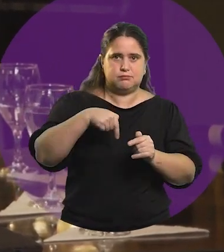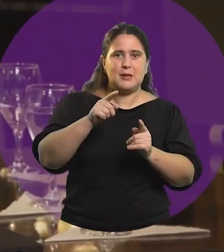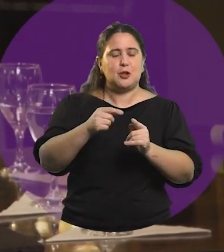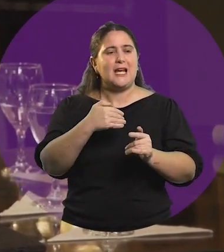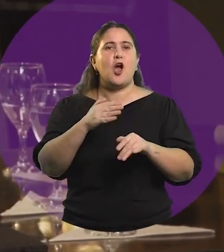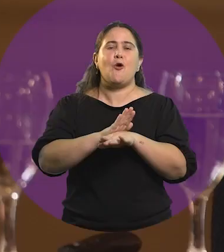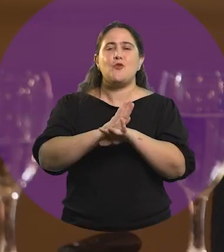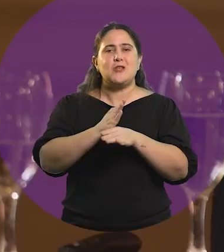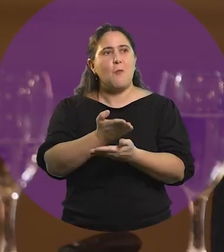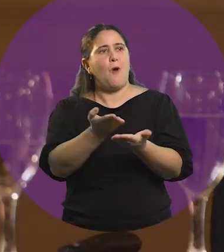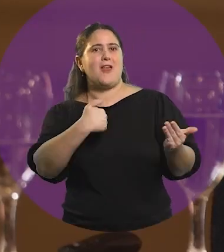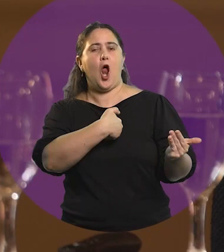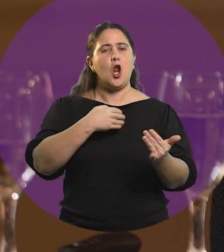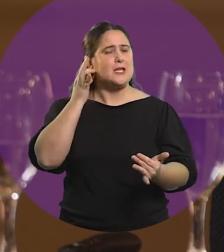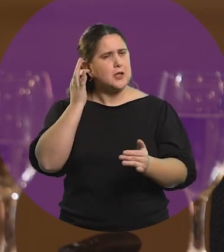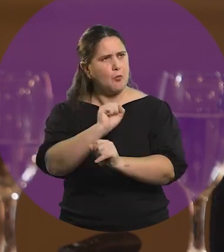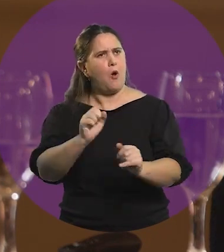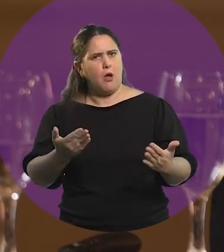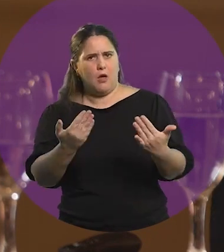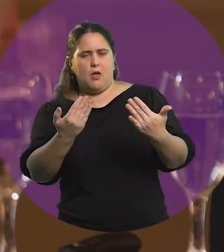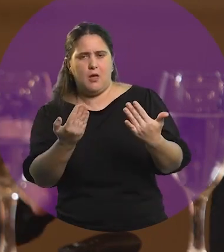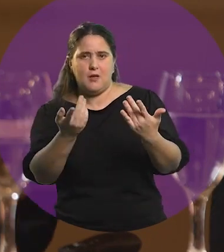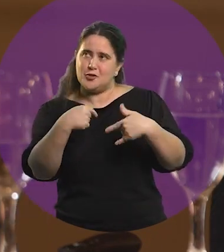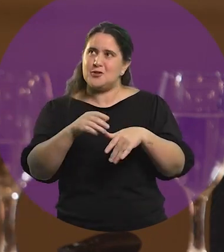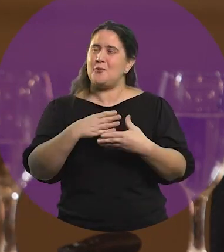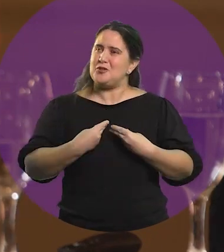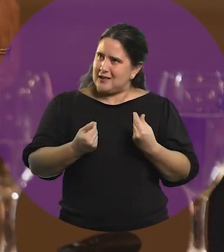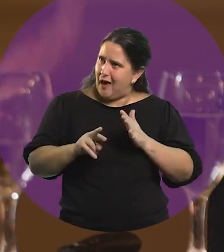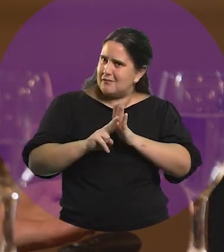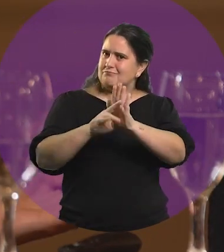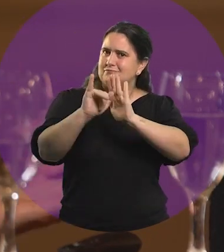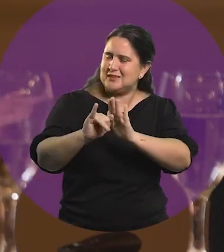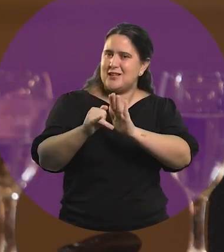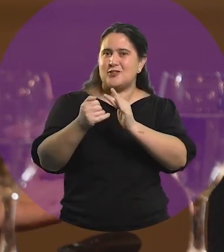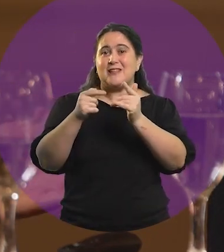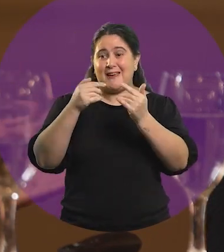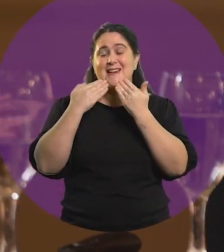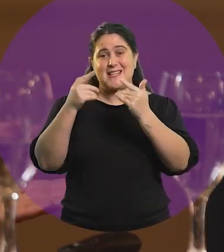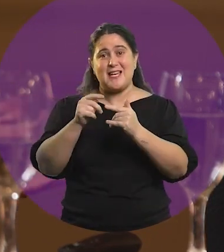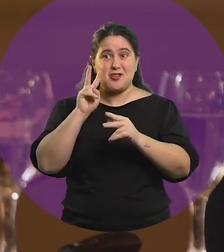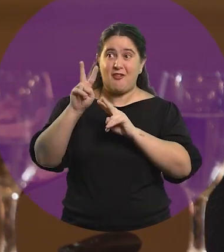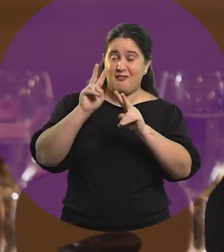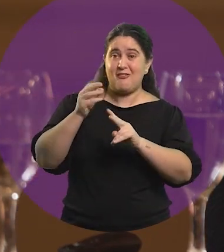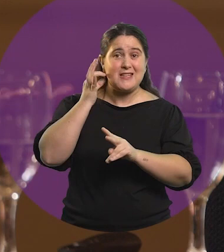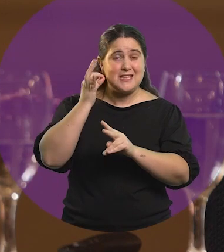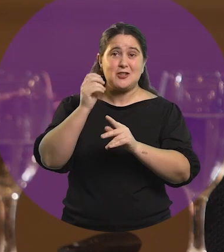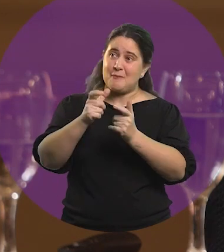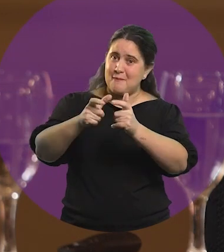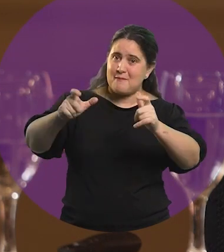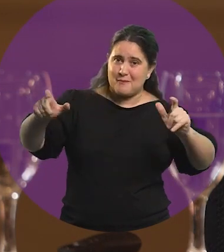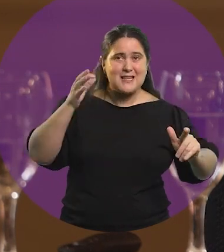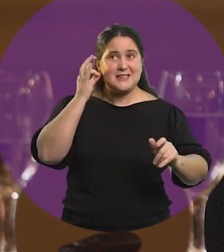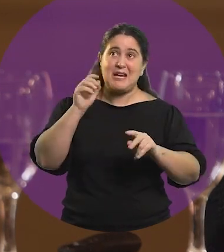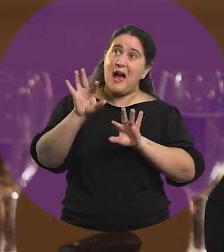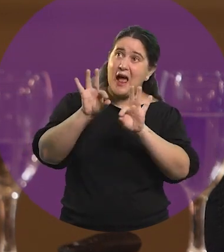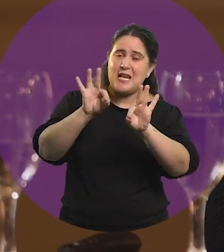modelo de rol para más niñas. Entonces ya se sientan representadas y esperamos que más niñas, es esto que decía Fiorella, puedan elegir y